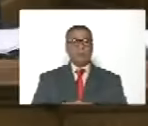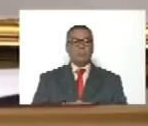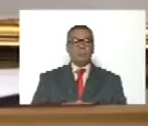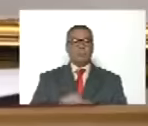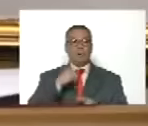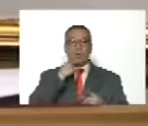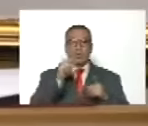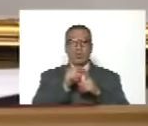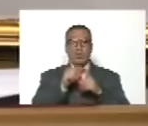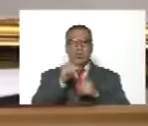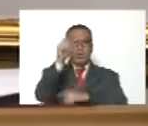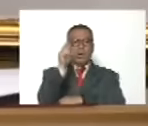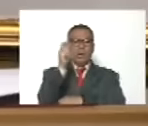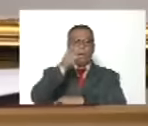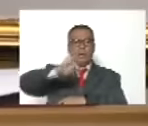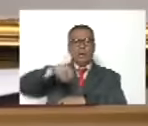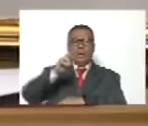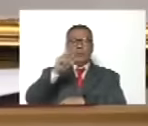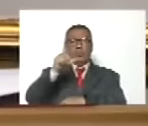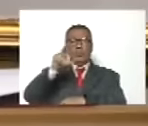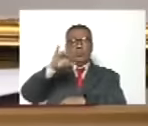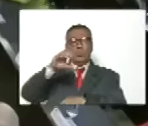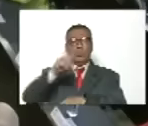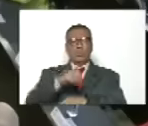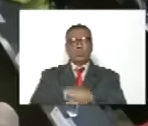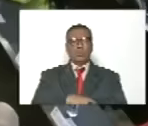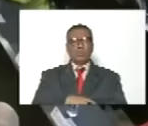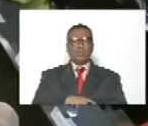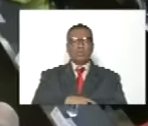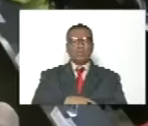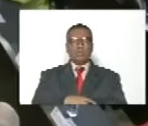Voy a dejar en derecho de palabra al diputado Julio García Serpa.